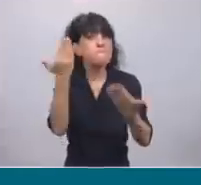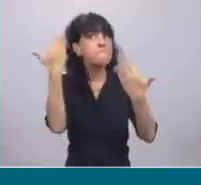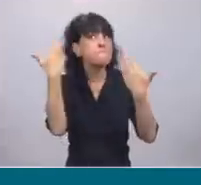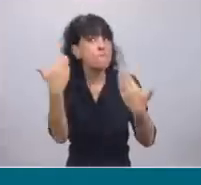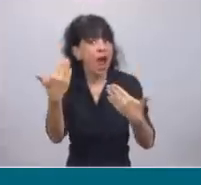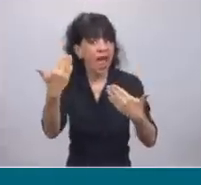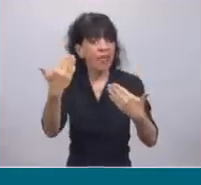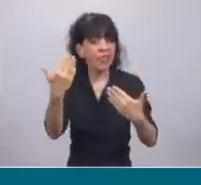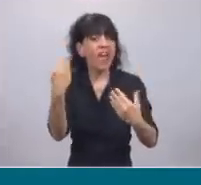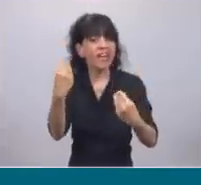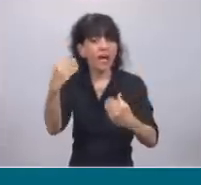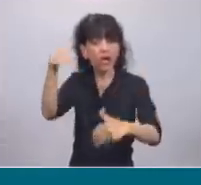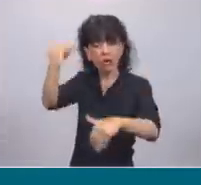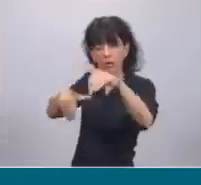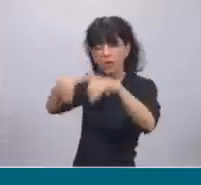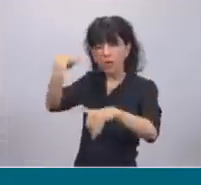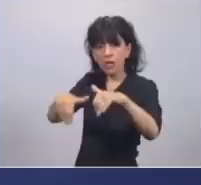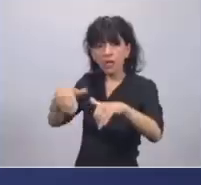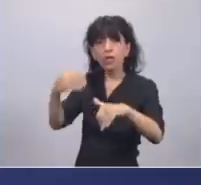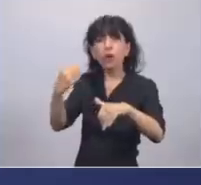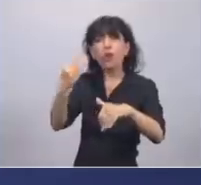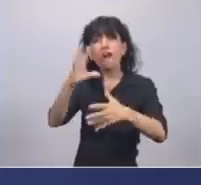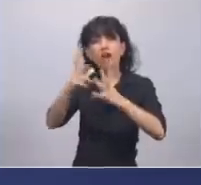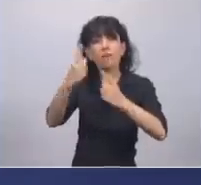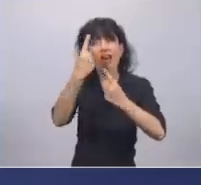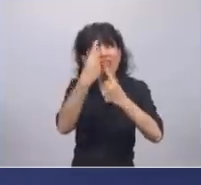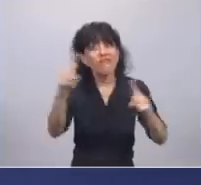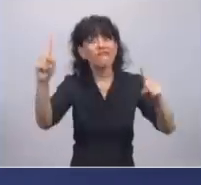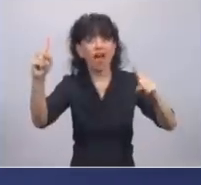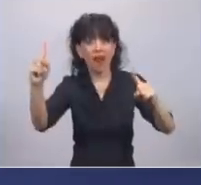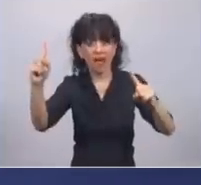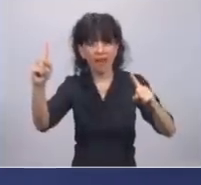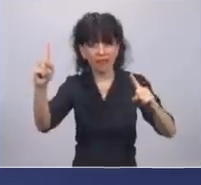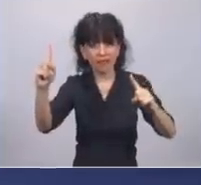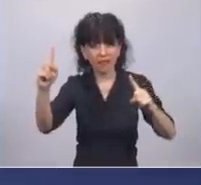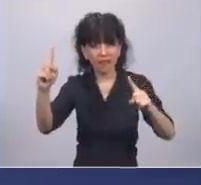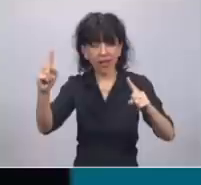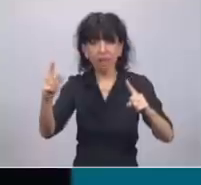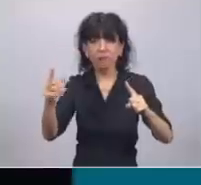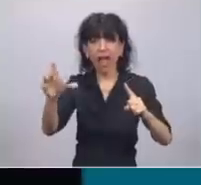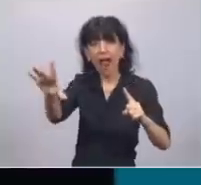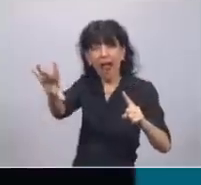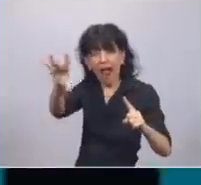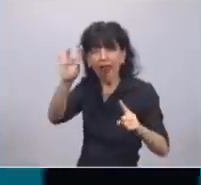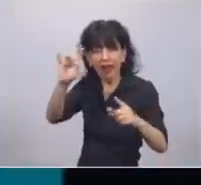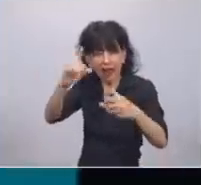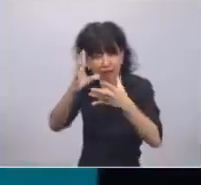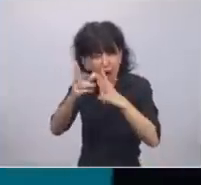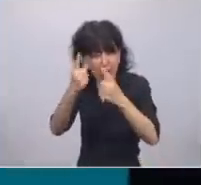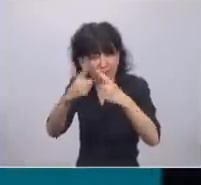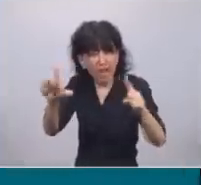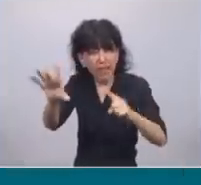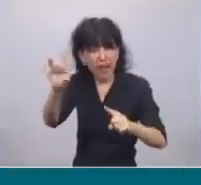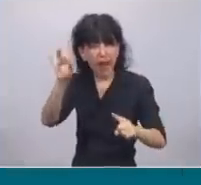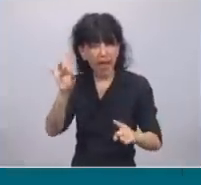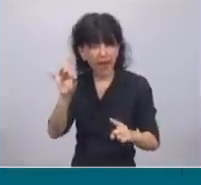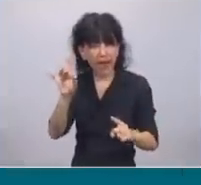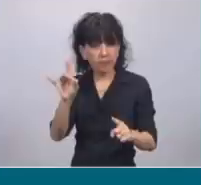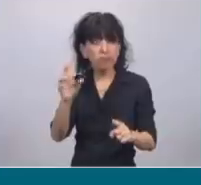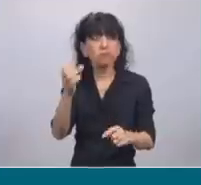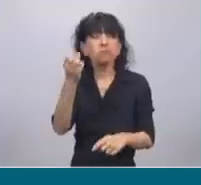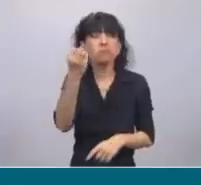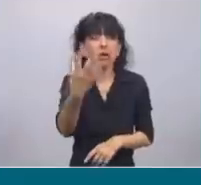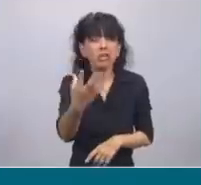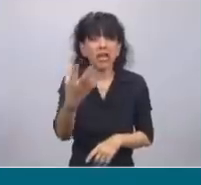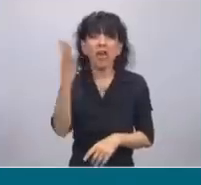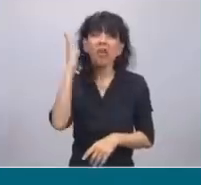una alternativa, no solamente están frente a la posibilidad, después de